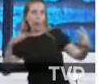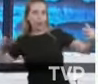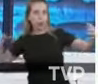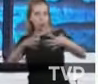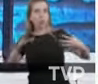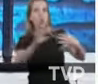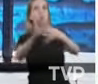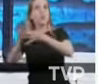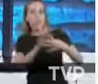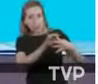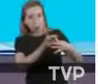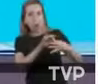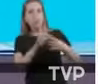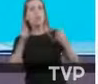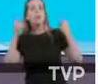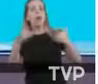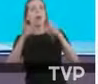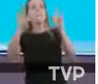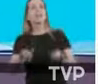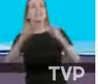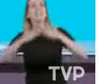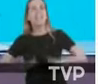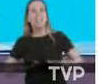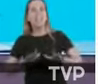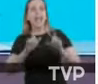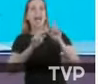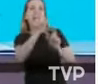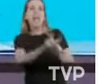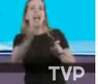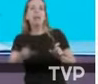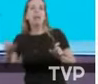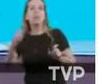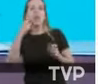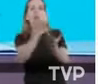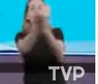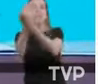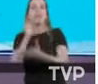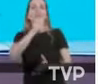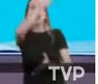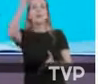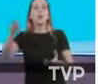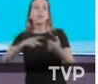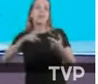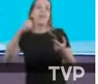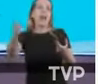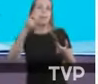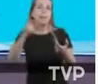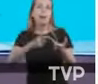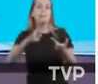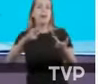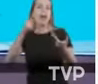llevar tranquilidad a cada misionero, a cada santafesino, a cada fueguino, a cada salteño, a cada pampeano, a cada entrerriano, a